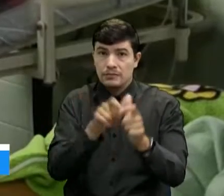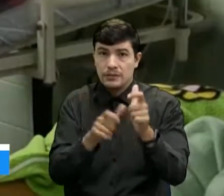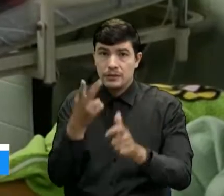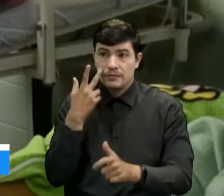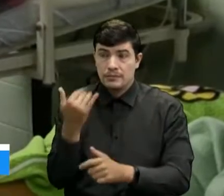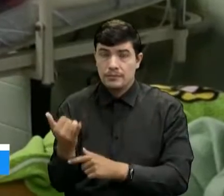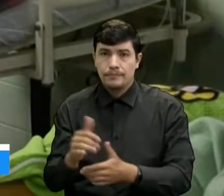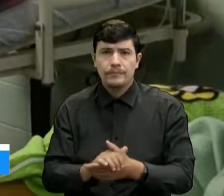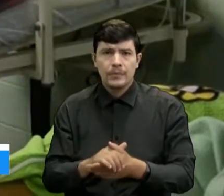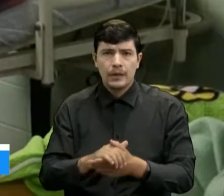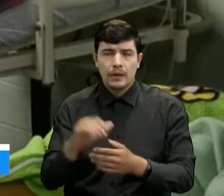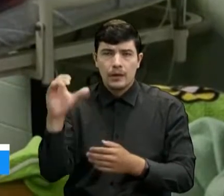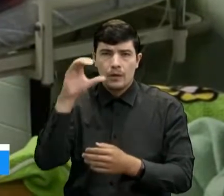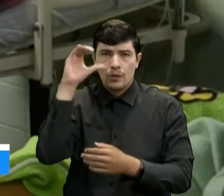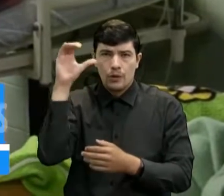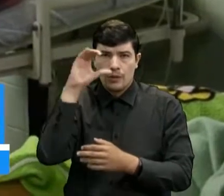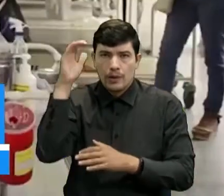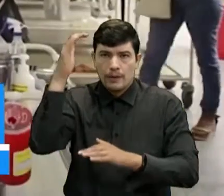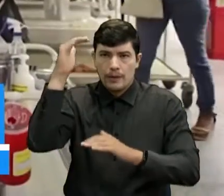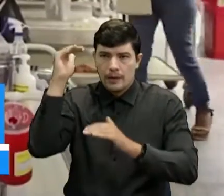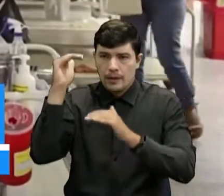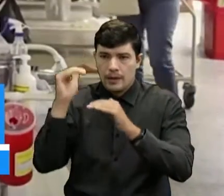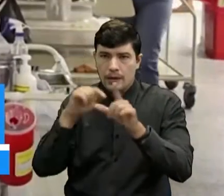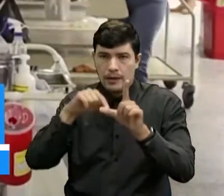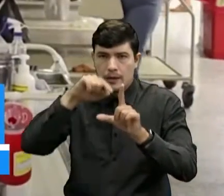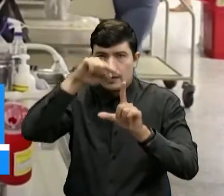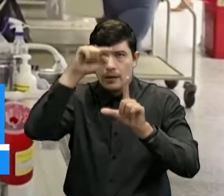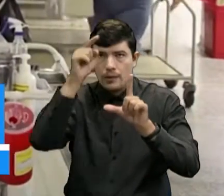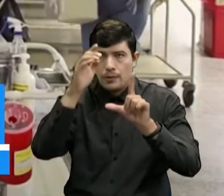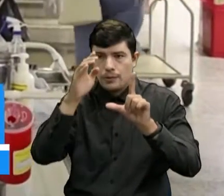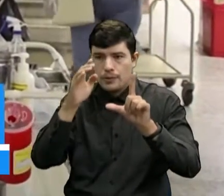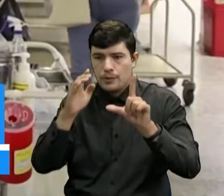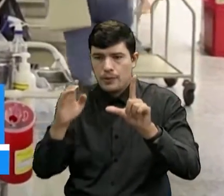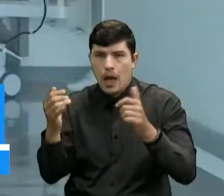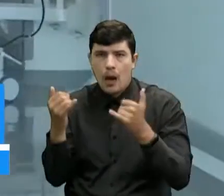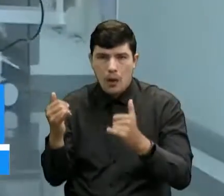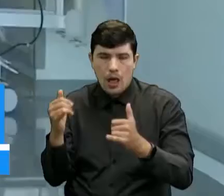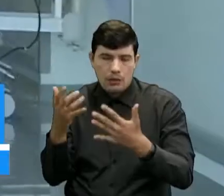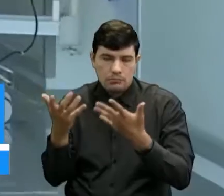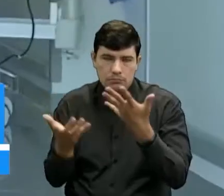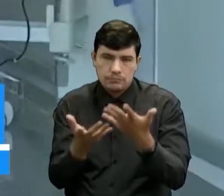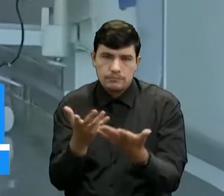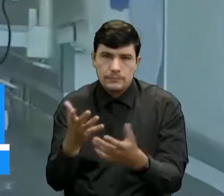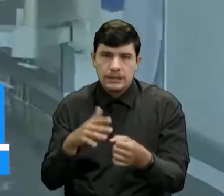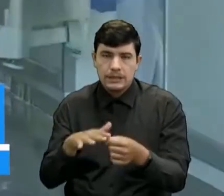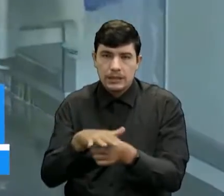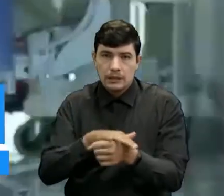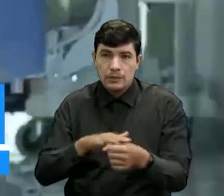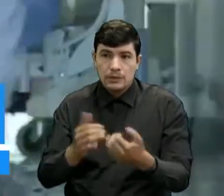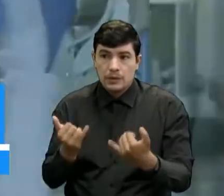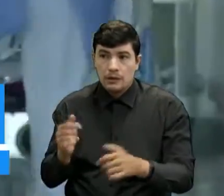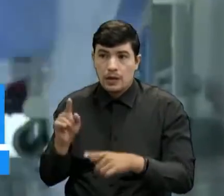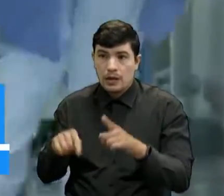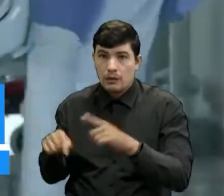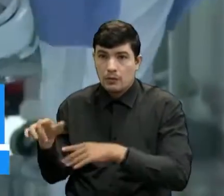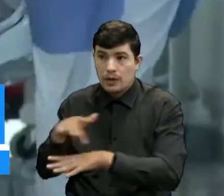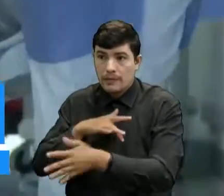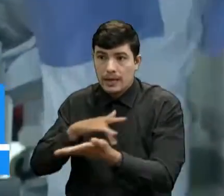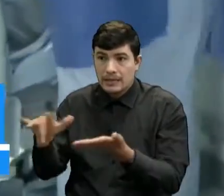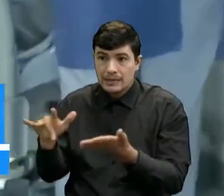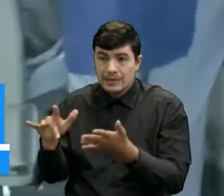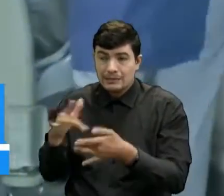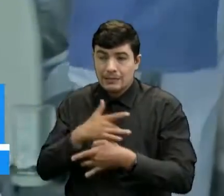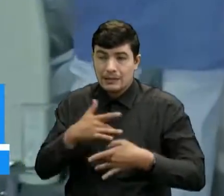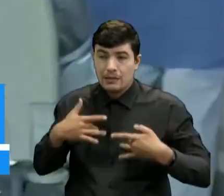Aunque el país continúa bajando el primer pico de la pandemia, todavía existe la posibilidad de que la emergencia sanitaria se